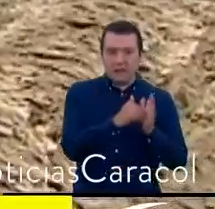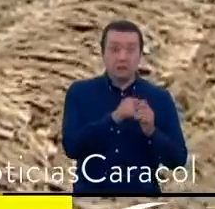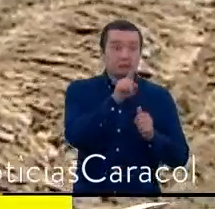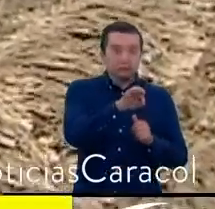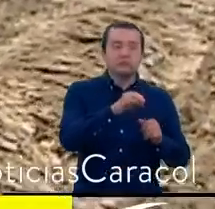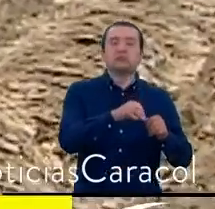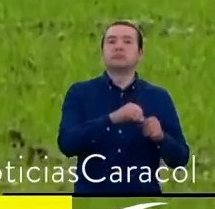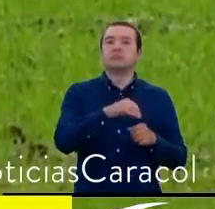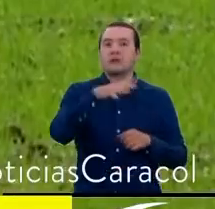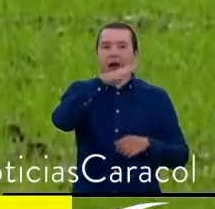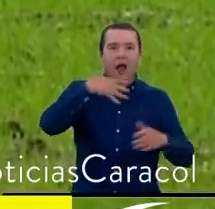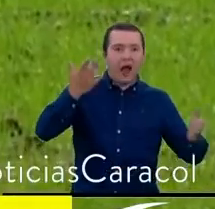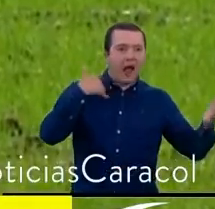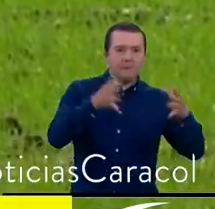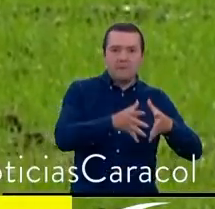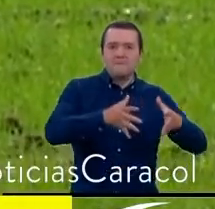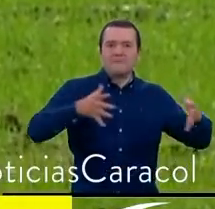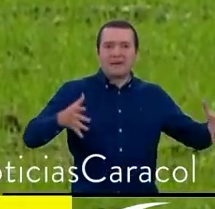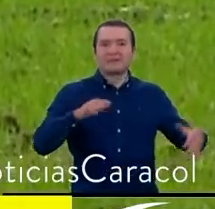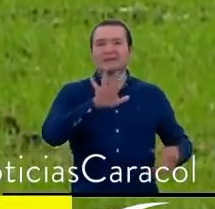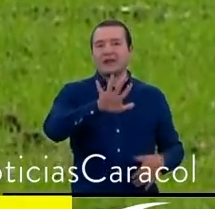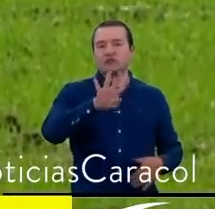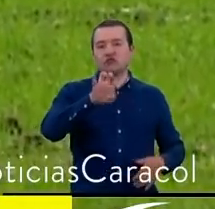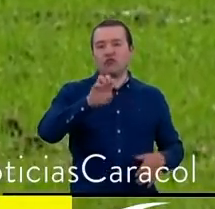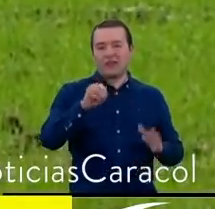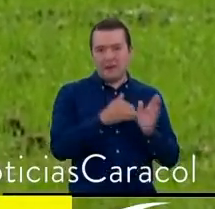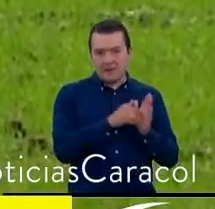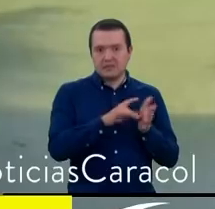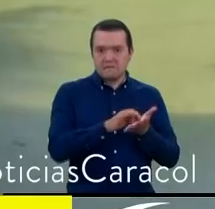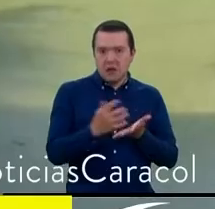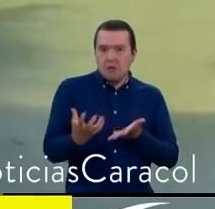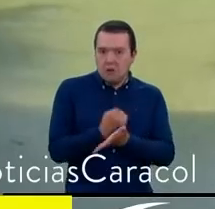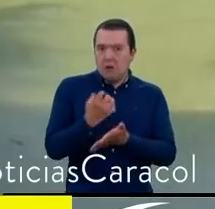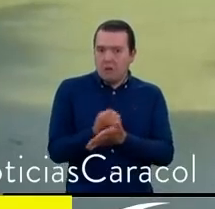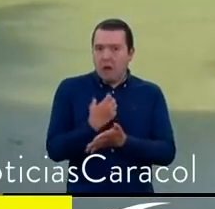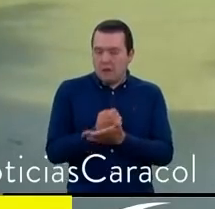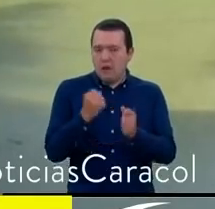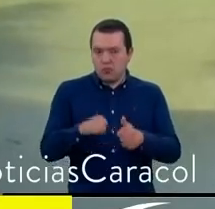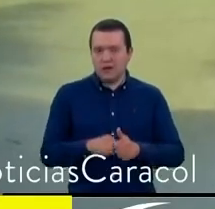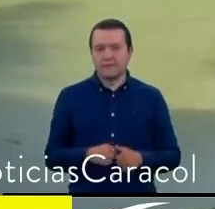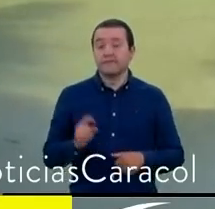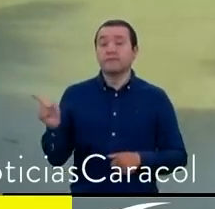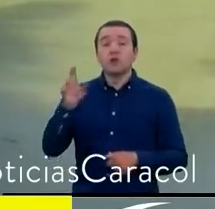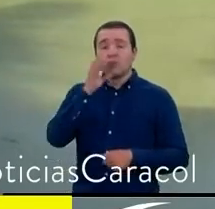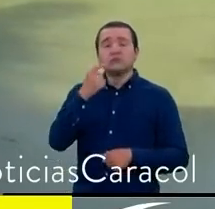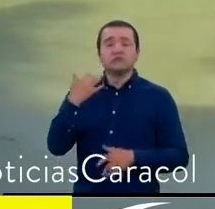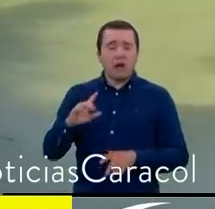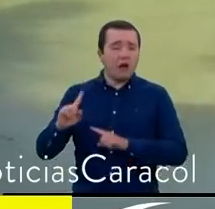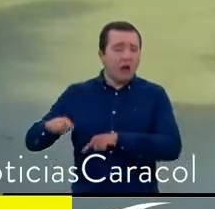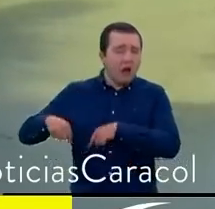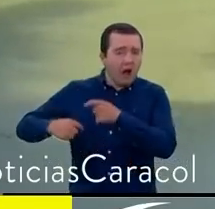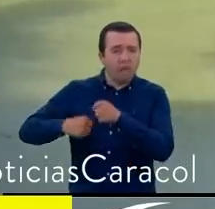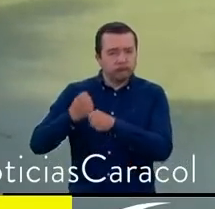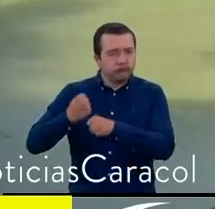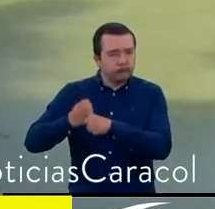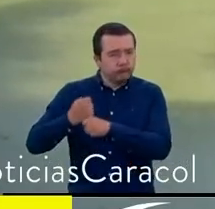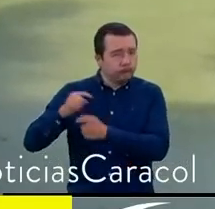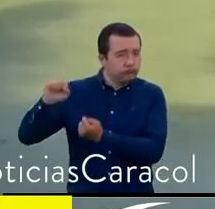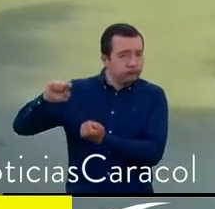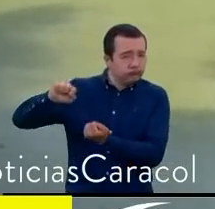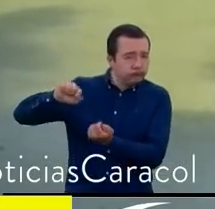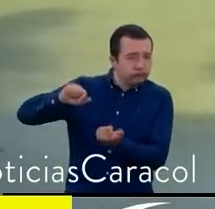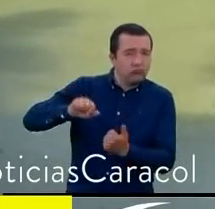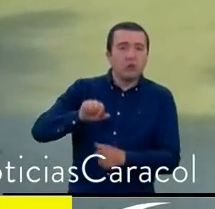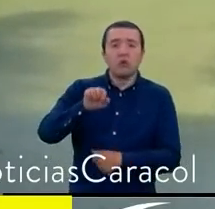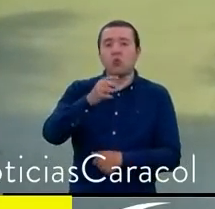mil, todo gracias a los buenos precios. Se viene trabajando desde hace varios años, invirtiendo más de 400 mil millones de